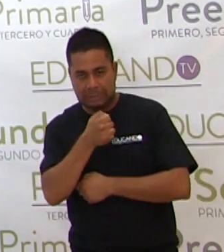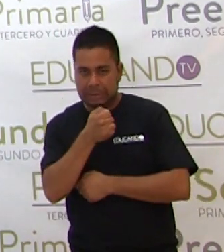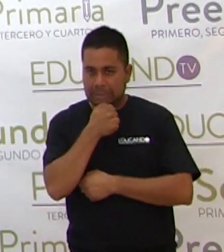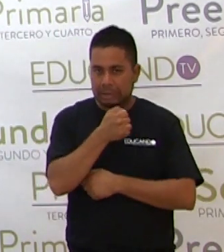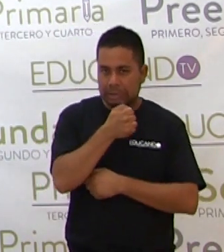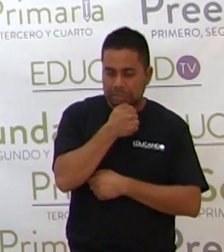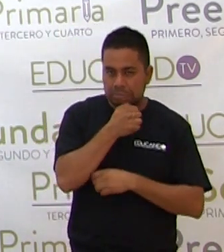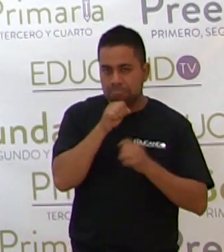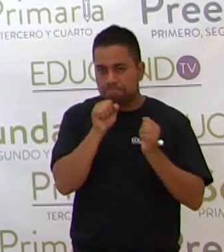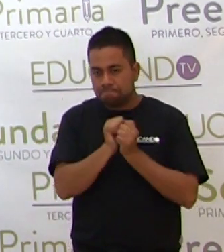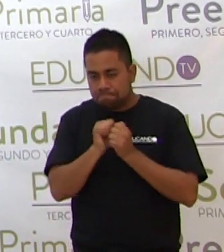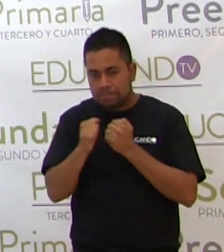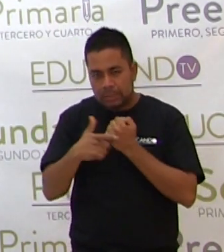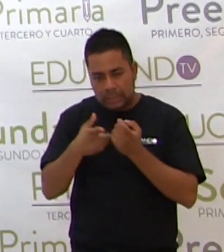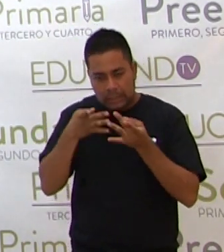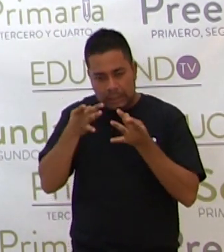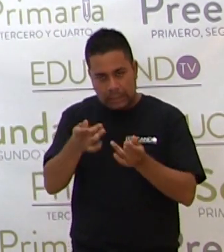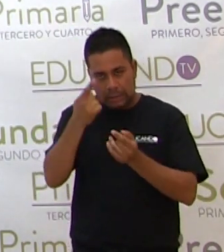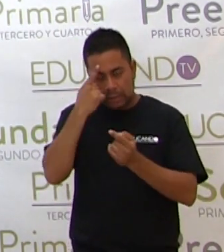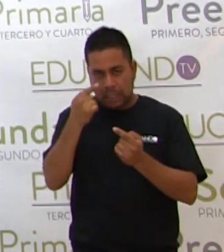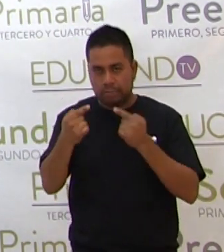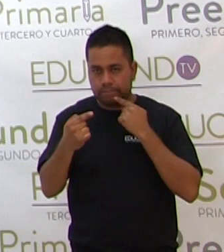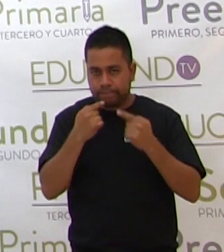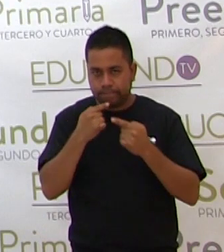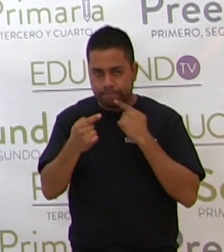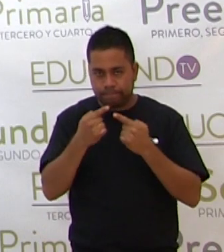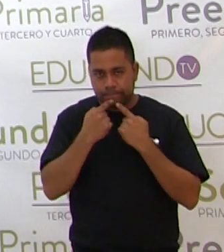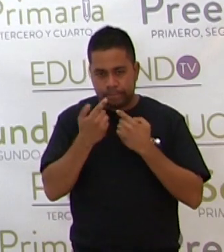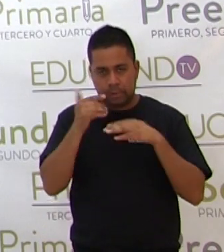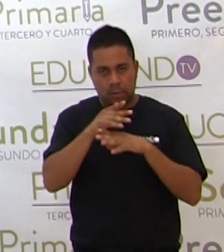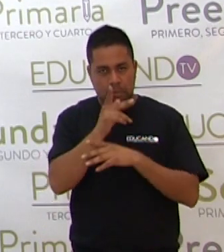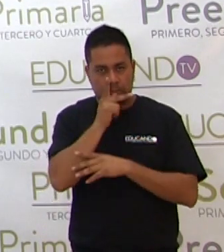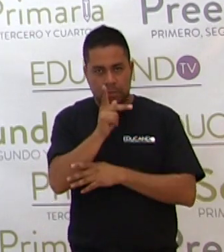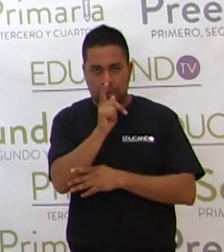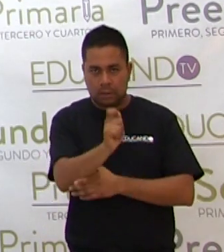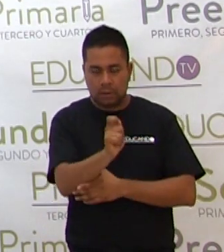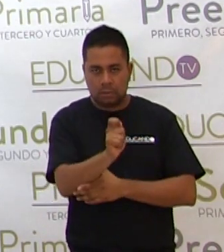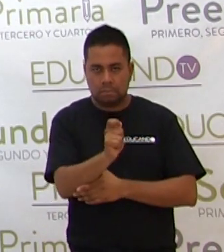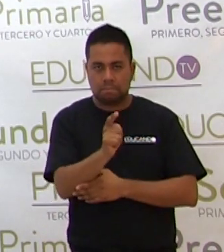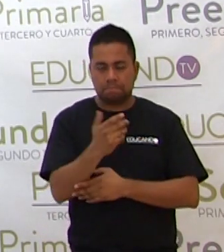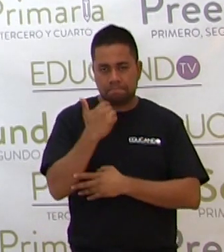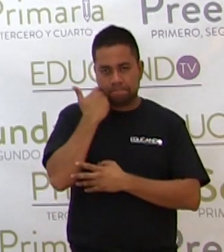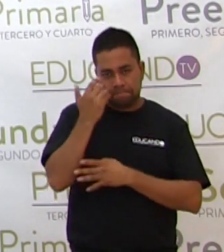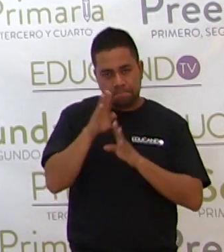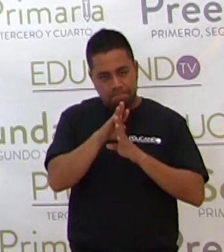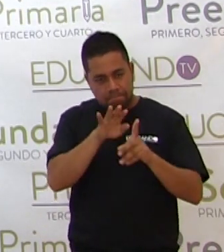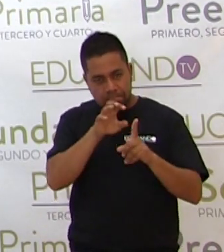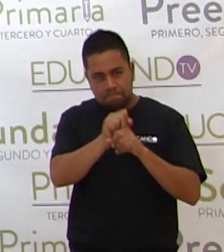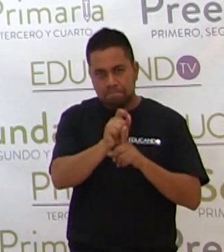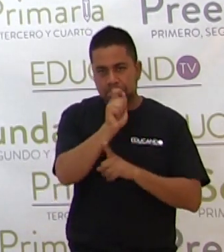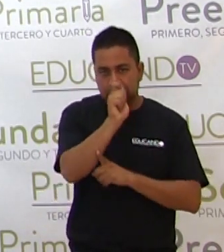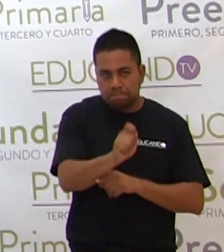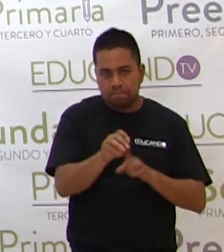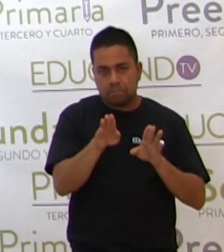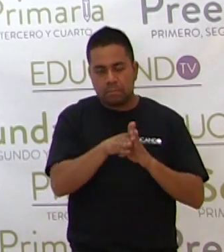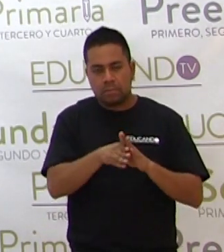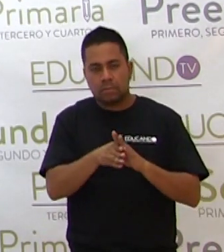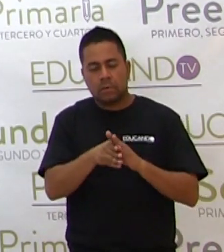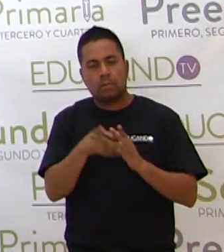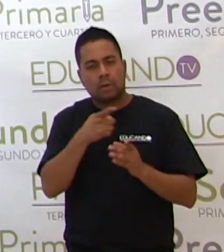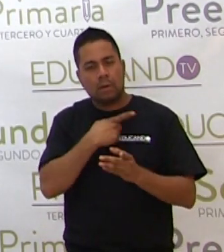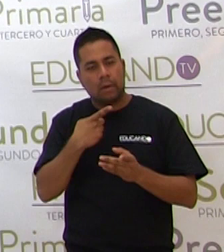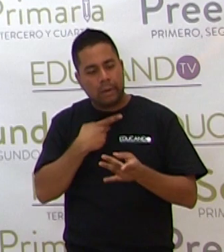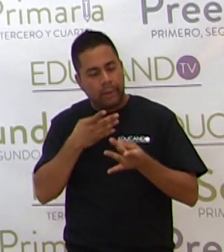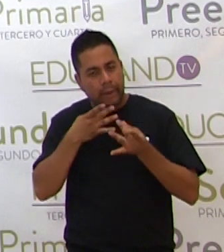cierta calidez en el discurso y en la palabra trata de atraparlo trata de no ser frío